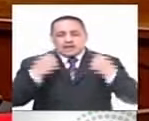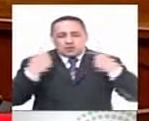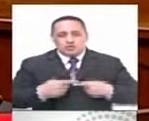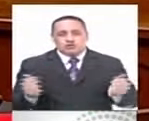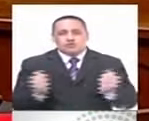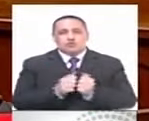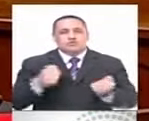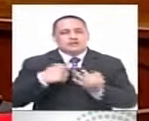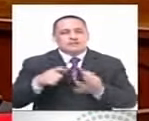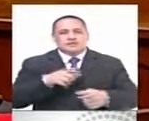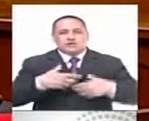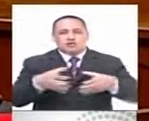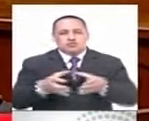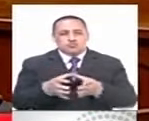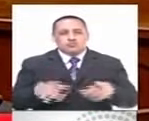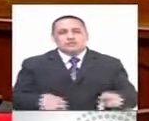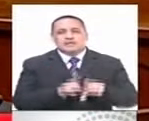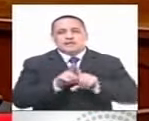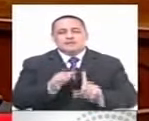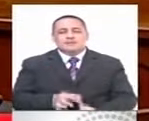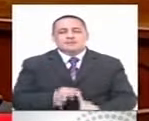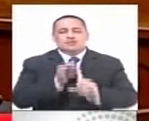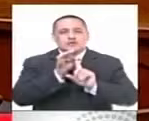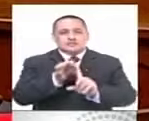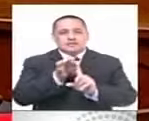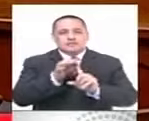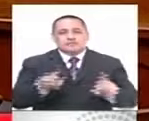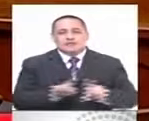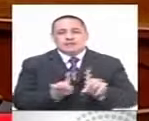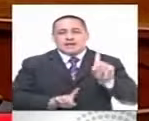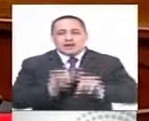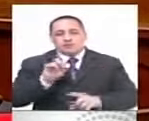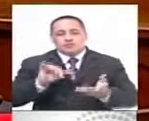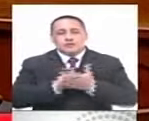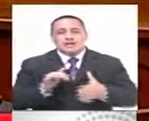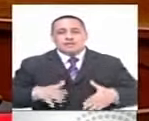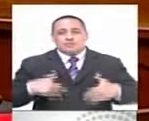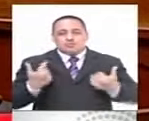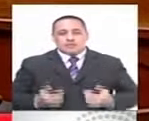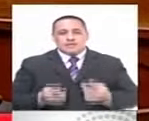con el resto de sectores, priorizaremos